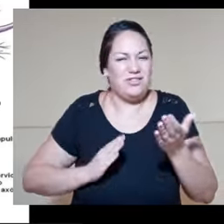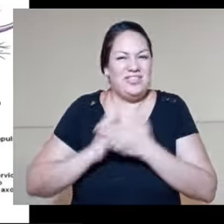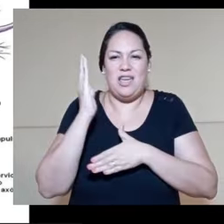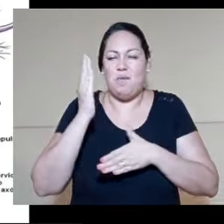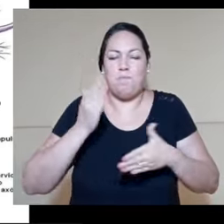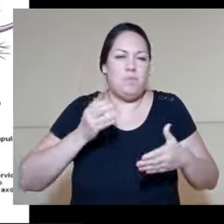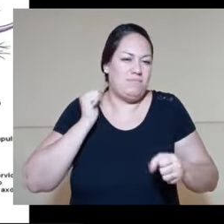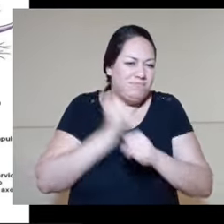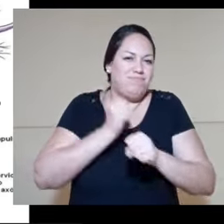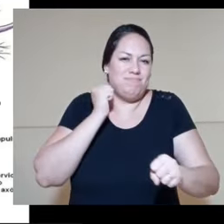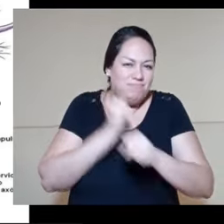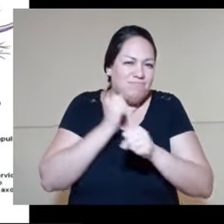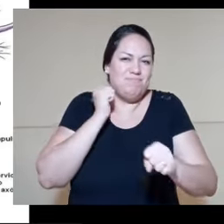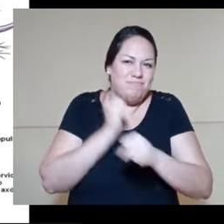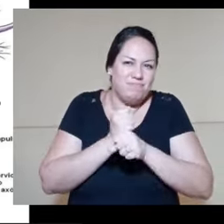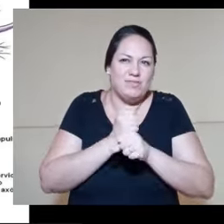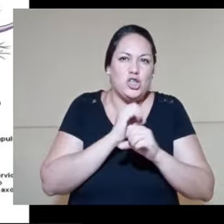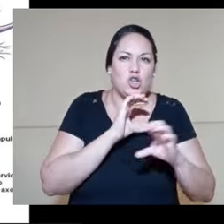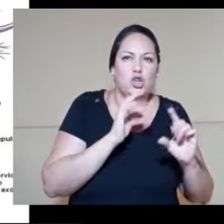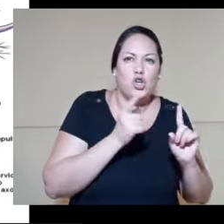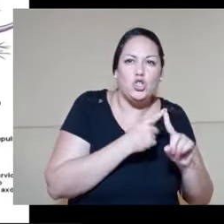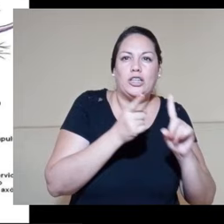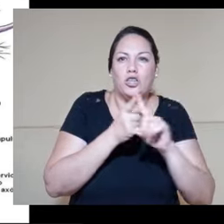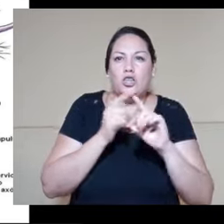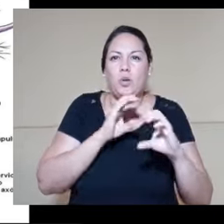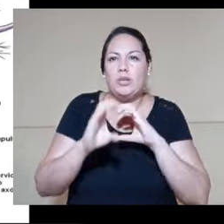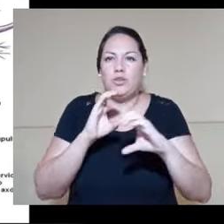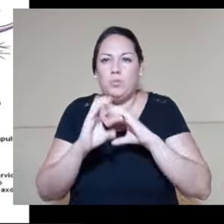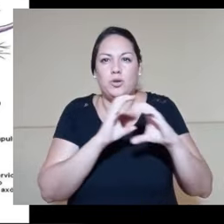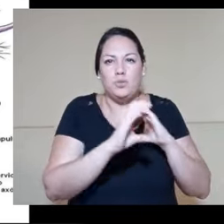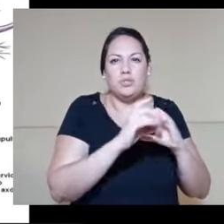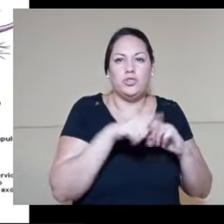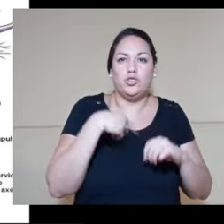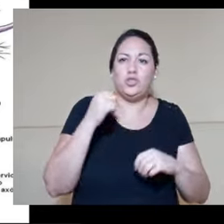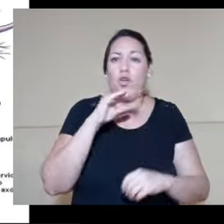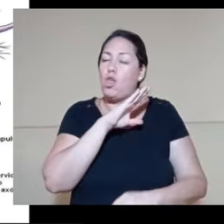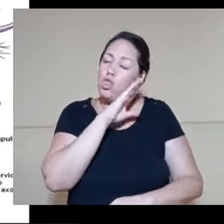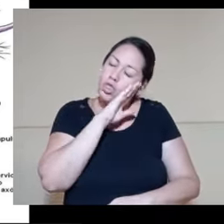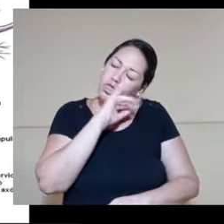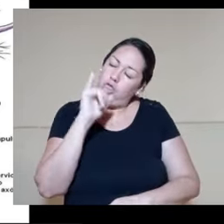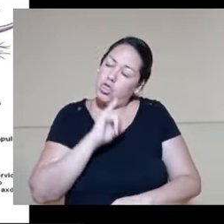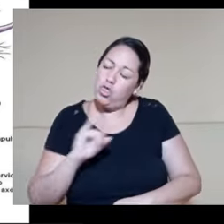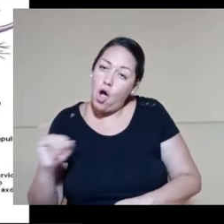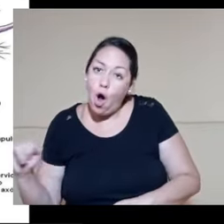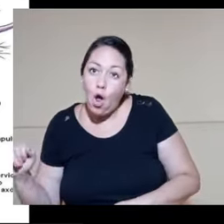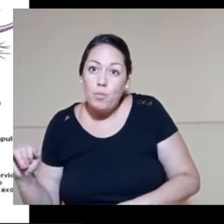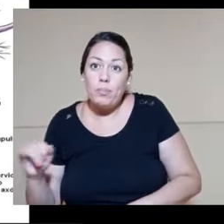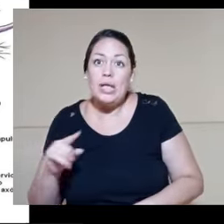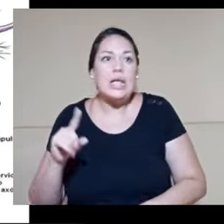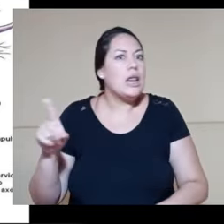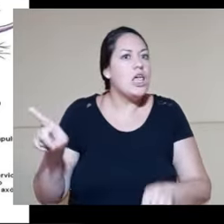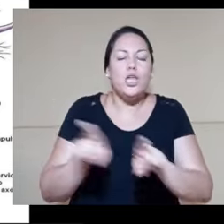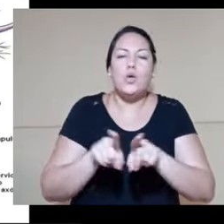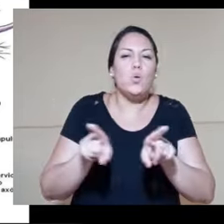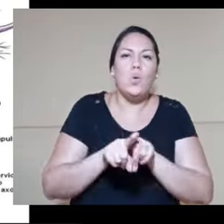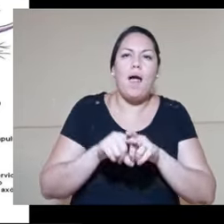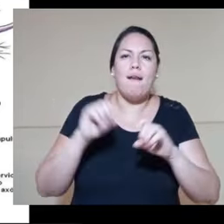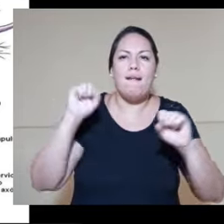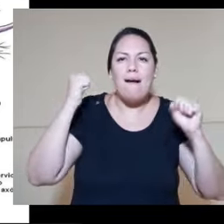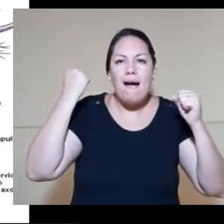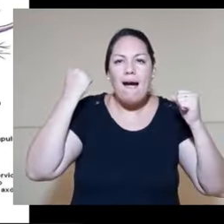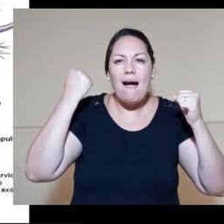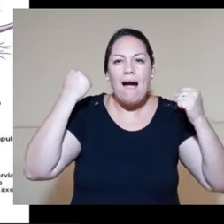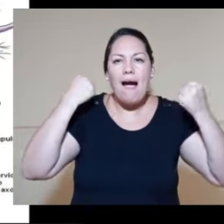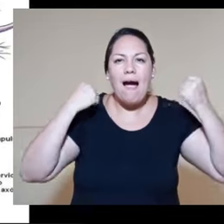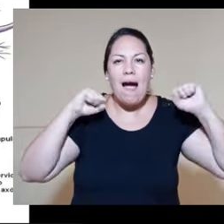siempre estamos despolarizando las células para poder tener comunicación. Aún en el sueño, cuando estamos